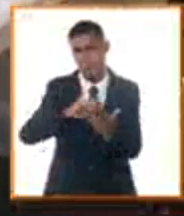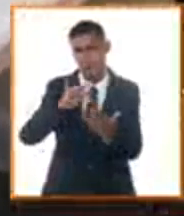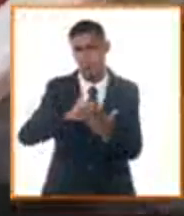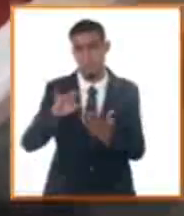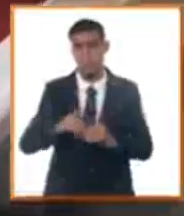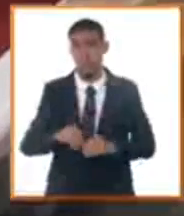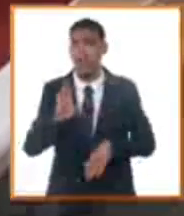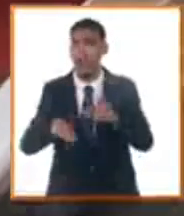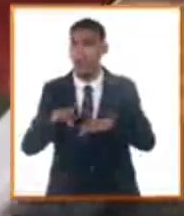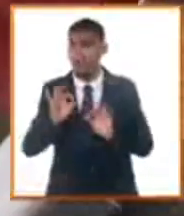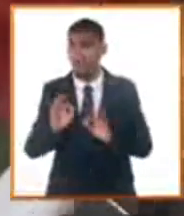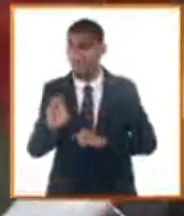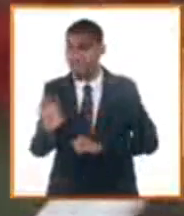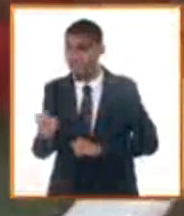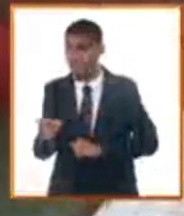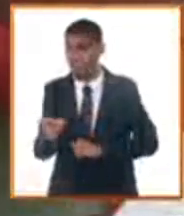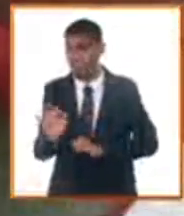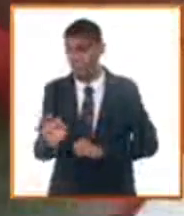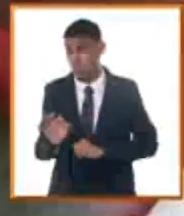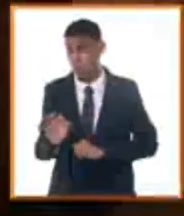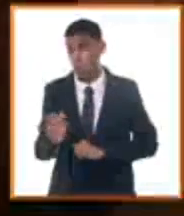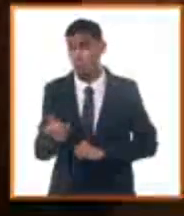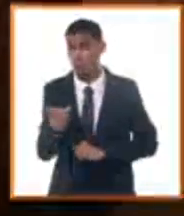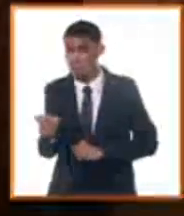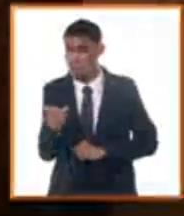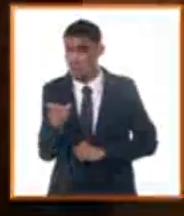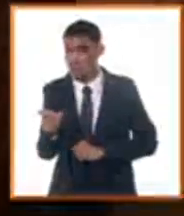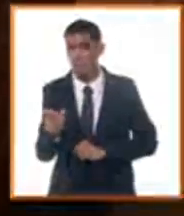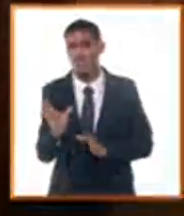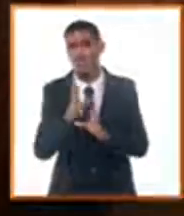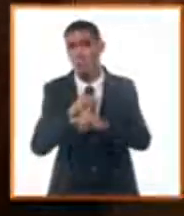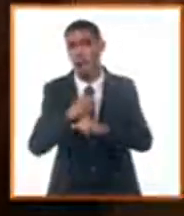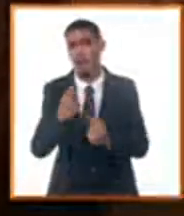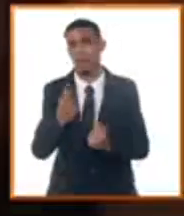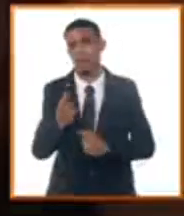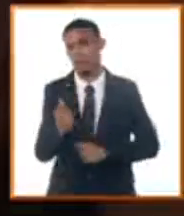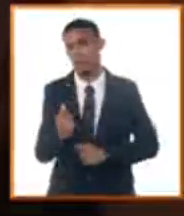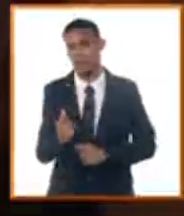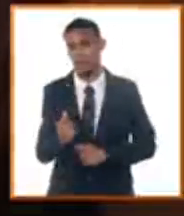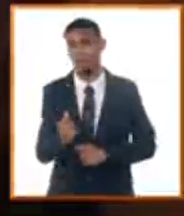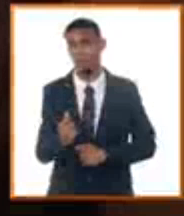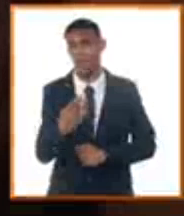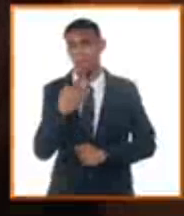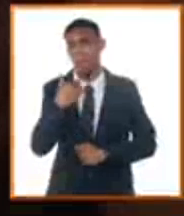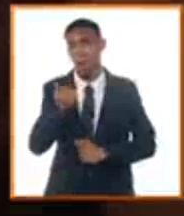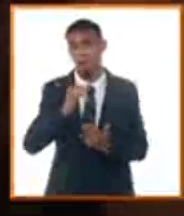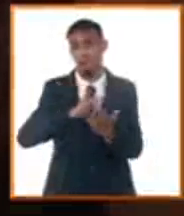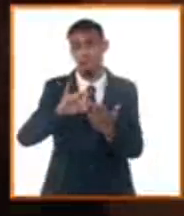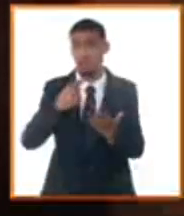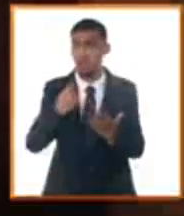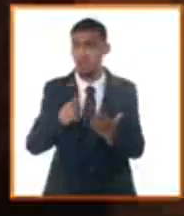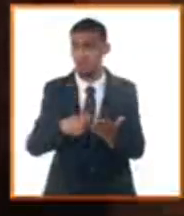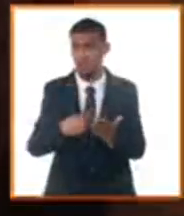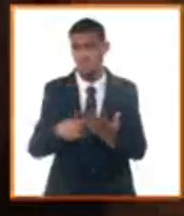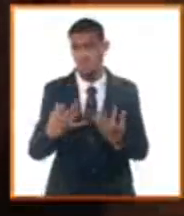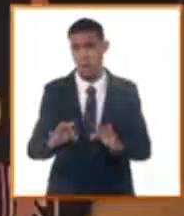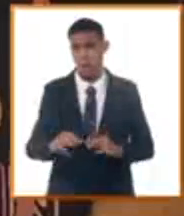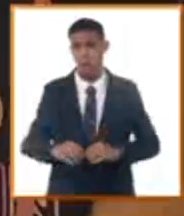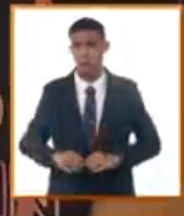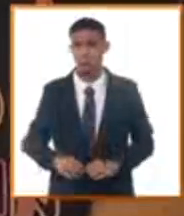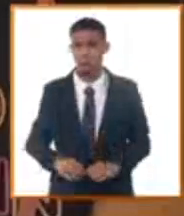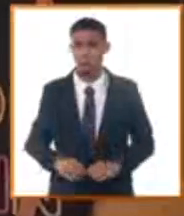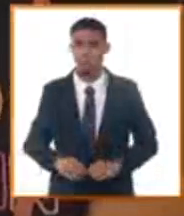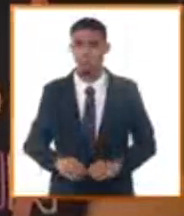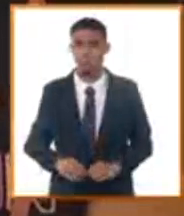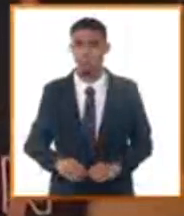tienen dinero y uno pasa mucho trabajo. Y es muy bueno esto que hicieron ahora, que se puede pagar así.